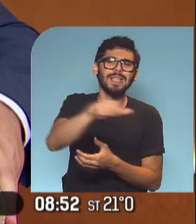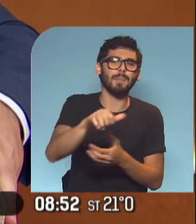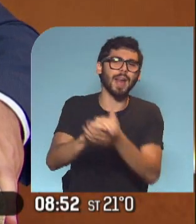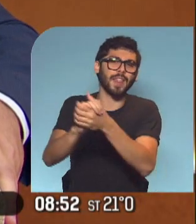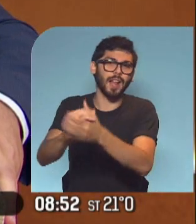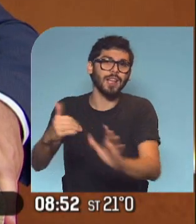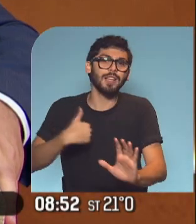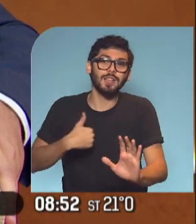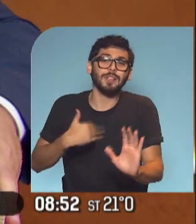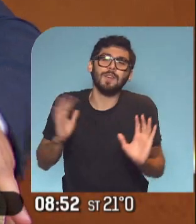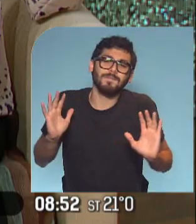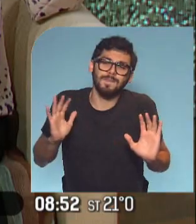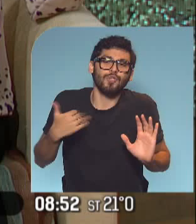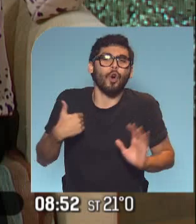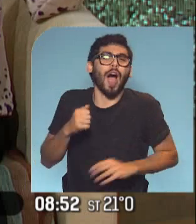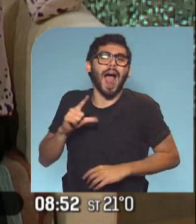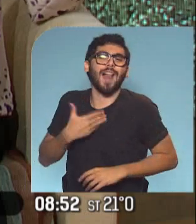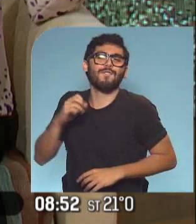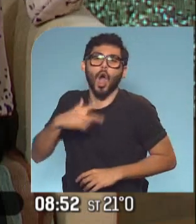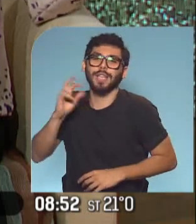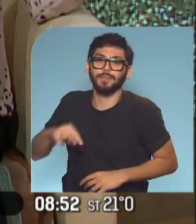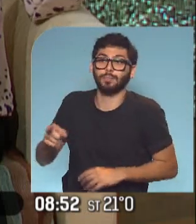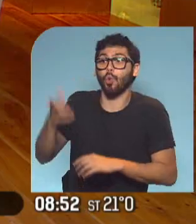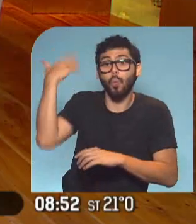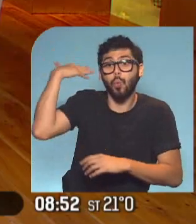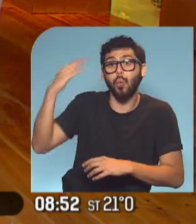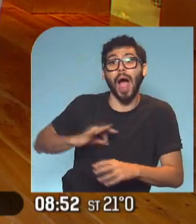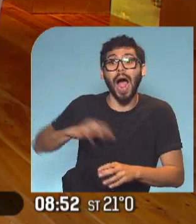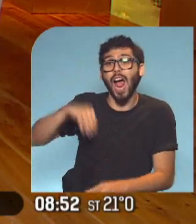para un hombre que ha contado desde los irrompibles